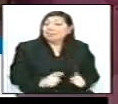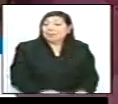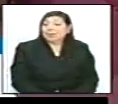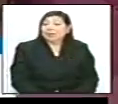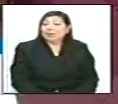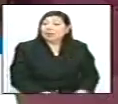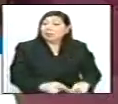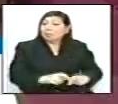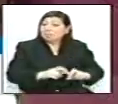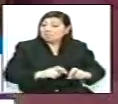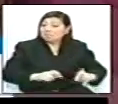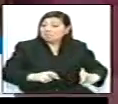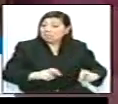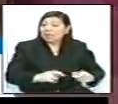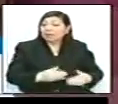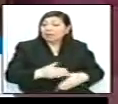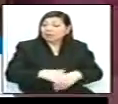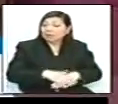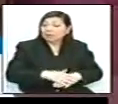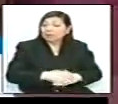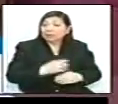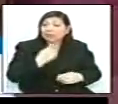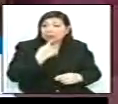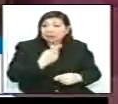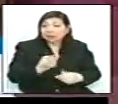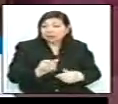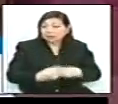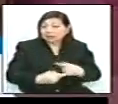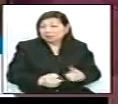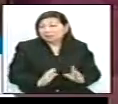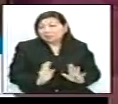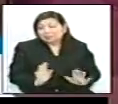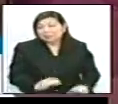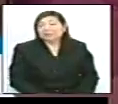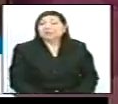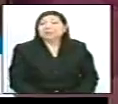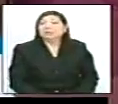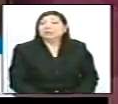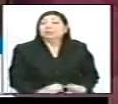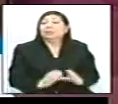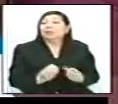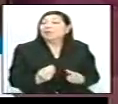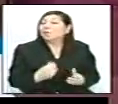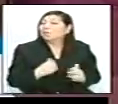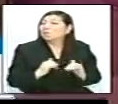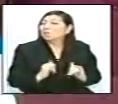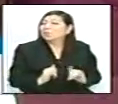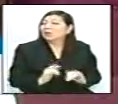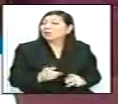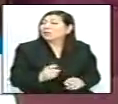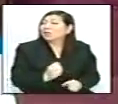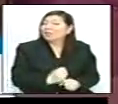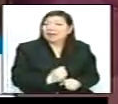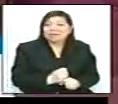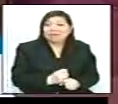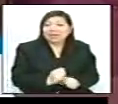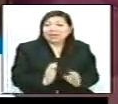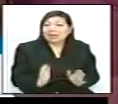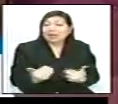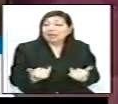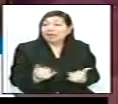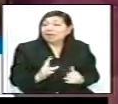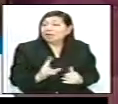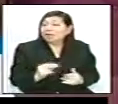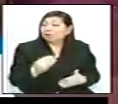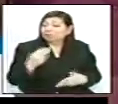un pleno que está en proceso y debe ser comunicado en las siguientes horas, porque el Congreso no puede paralizar sus actividades. Así que, a fin de